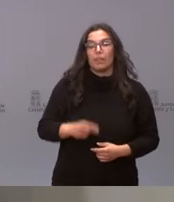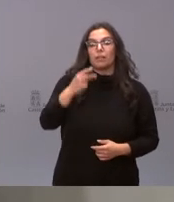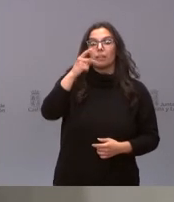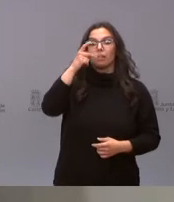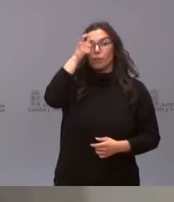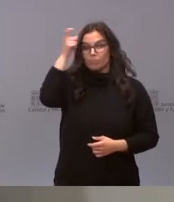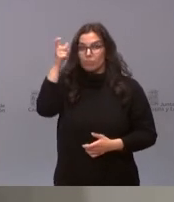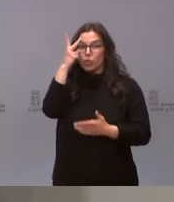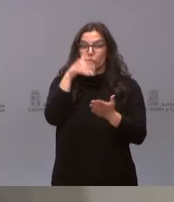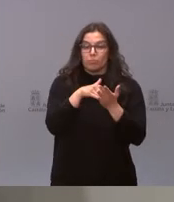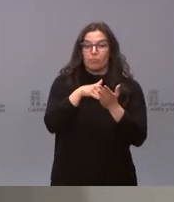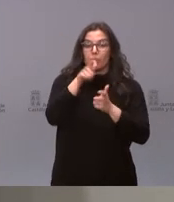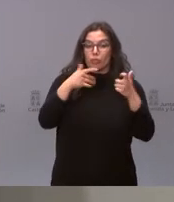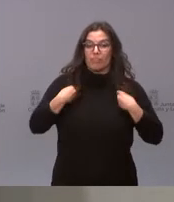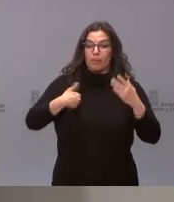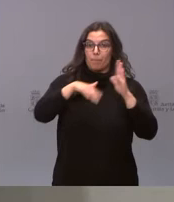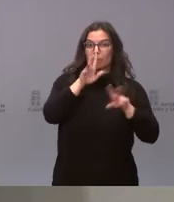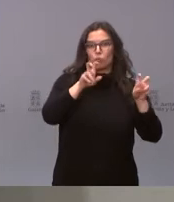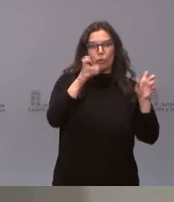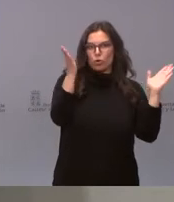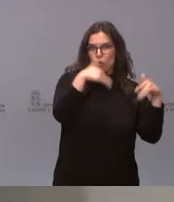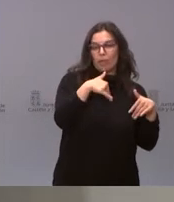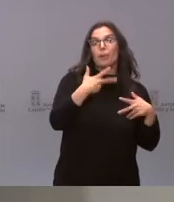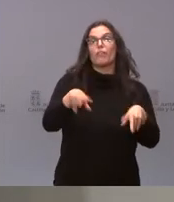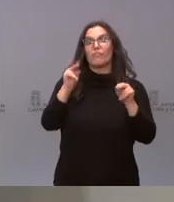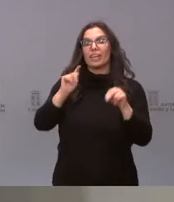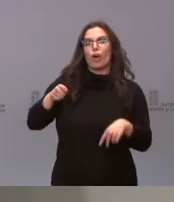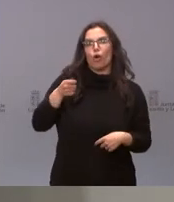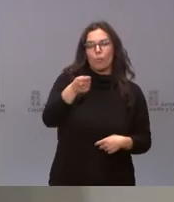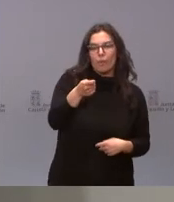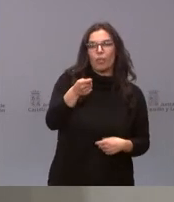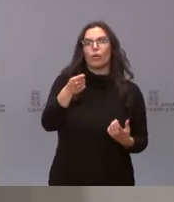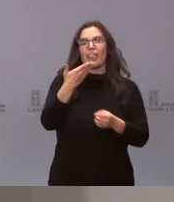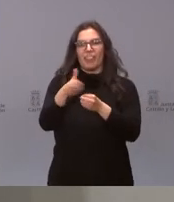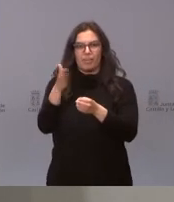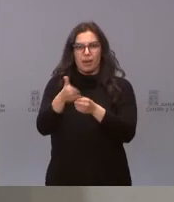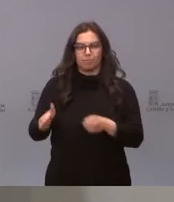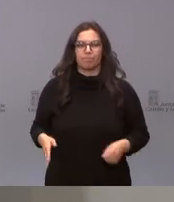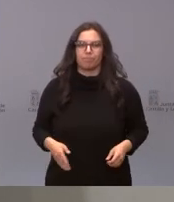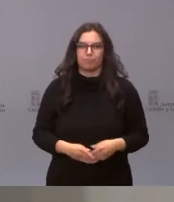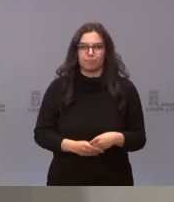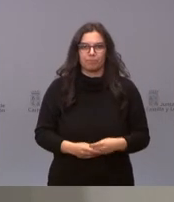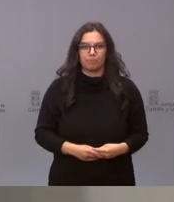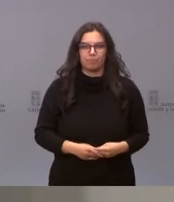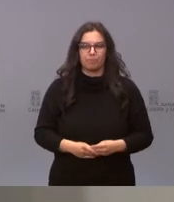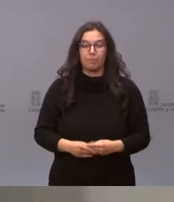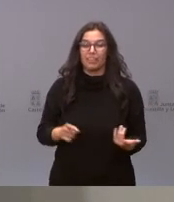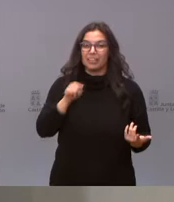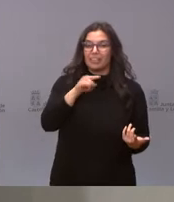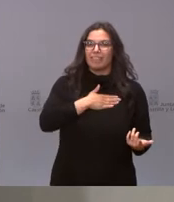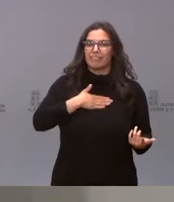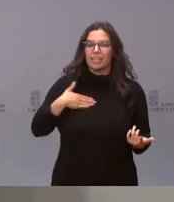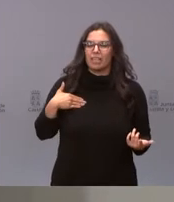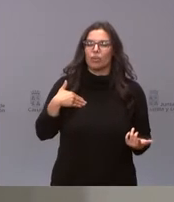no entra ninguno nuevo y saldrían olmedo y cervera de pisuerga pero yo aquí sí que quiero